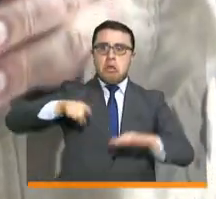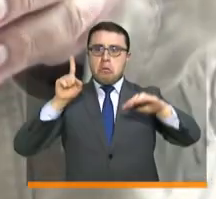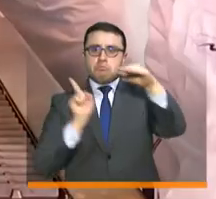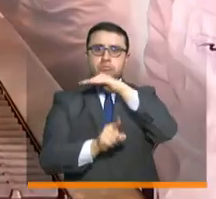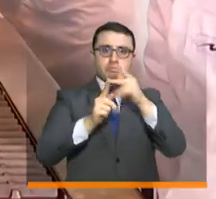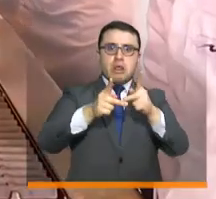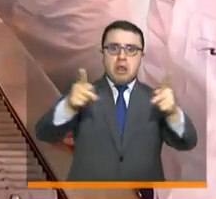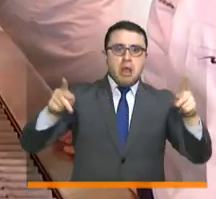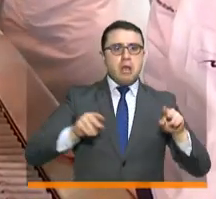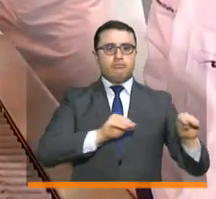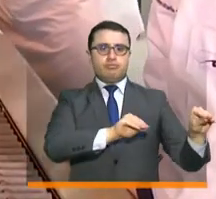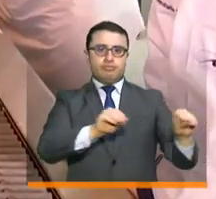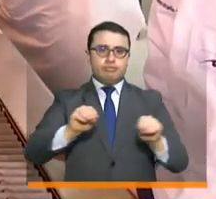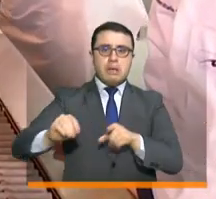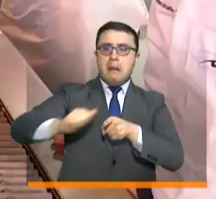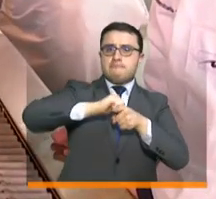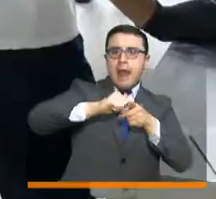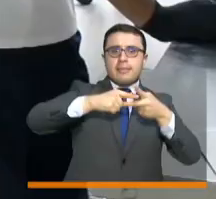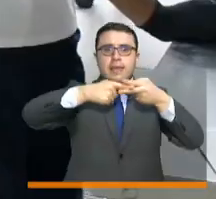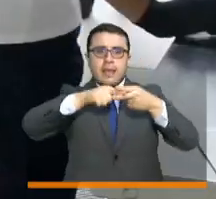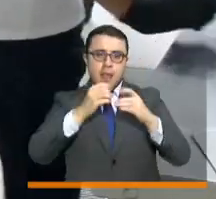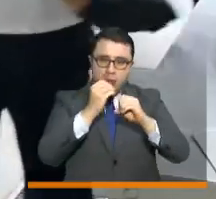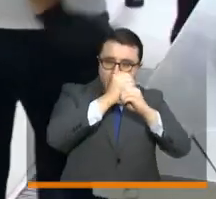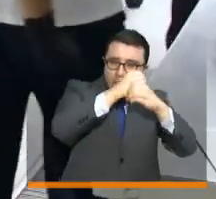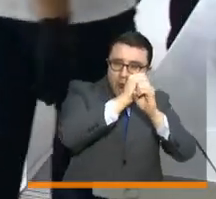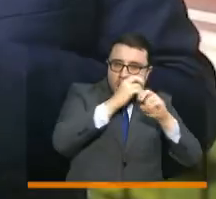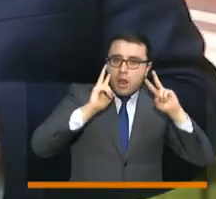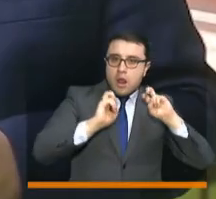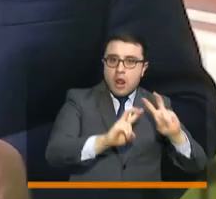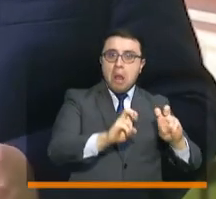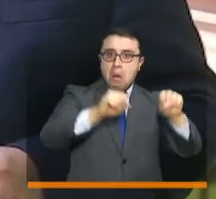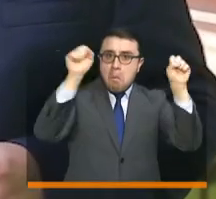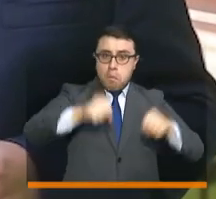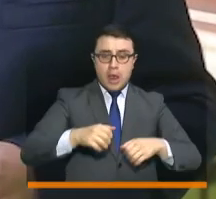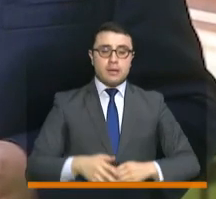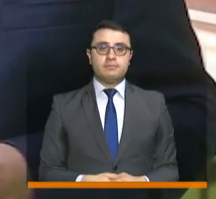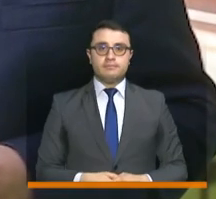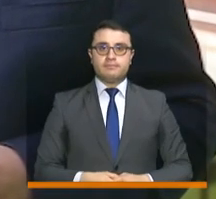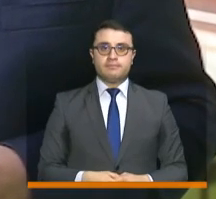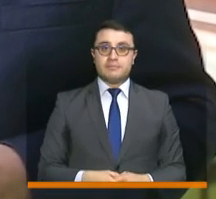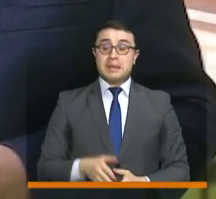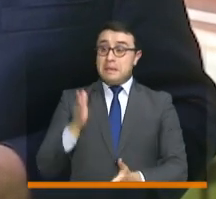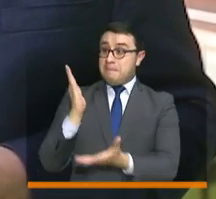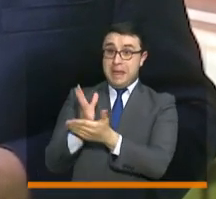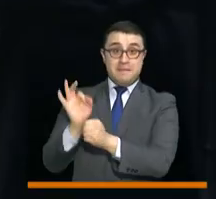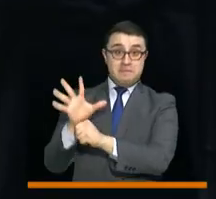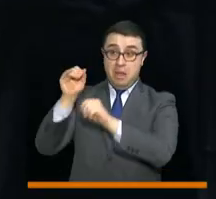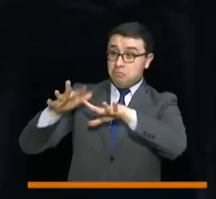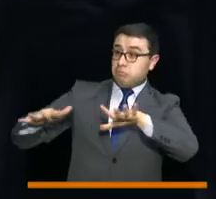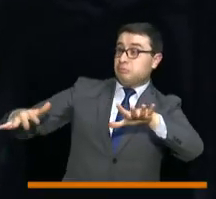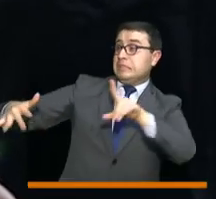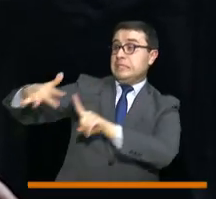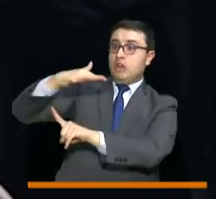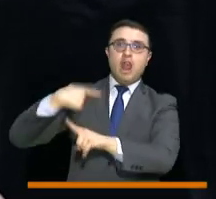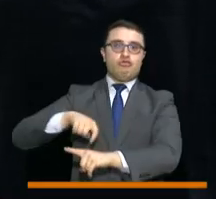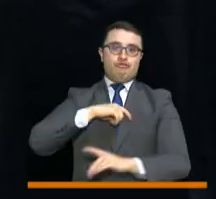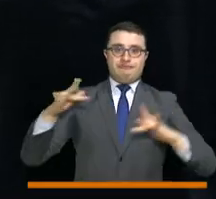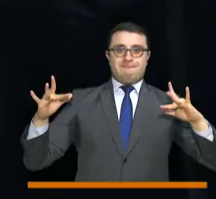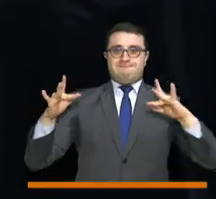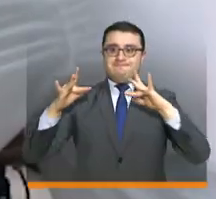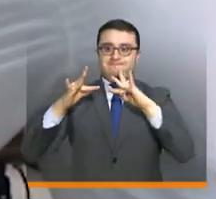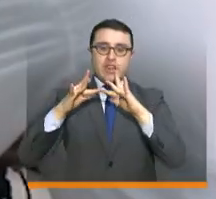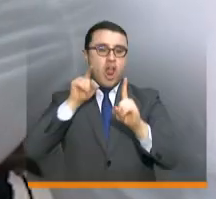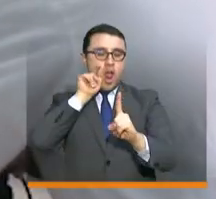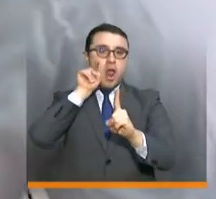unidades de aprendizaje, prácticas, talleres y laboratorios. Nos hemos adaptado a la contingencia que se presenta, siempre pensando en